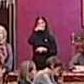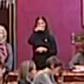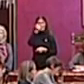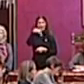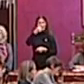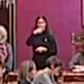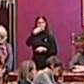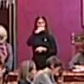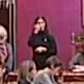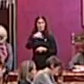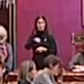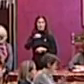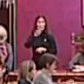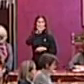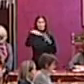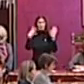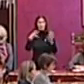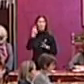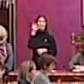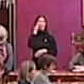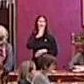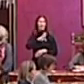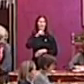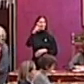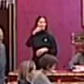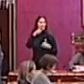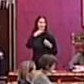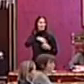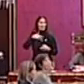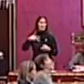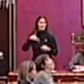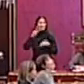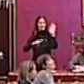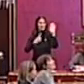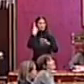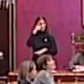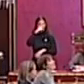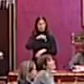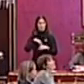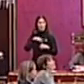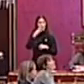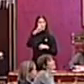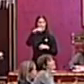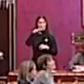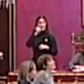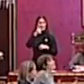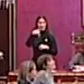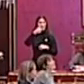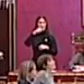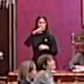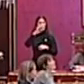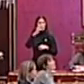años, una mujer danesa, de nombre y apellido no conocido, de 71 años, Francisca Maroto Martínez, de 71